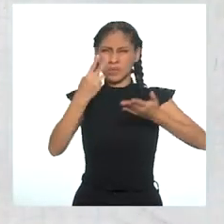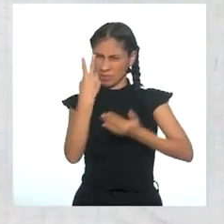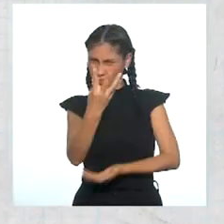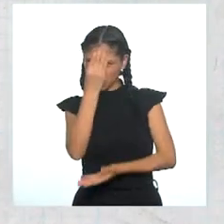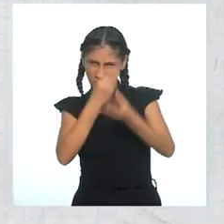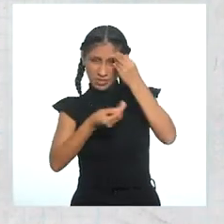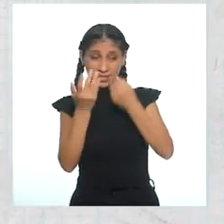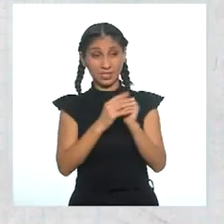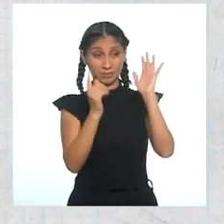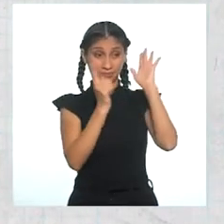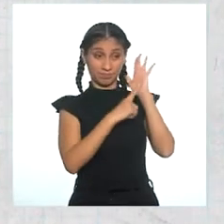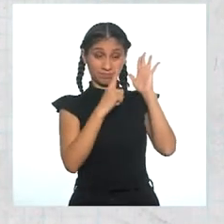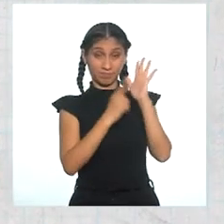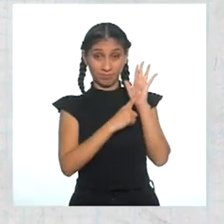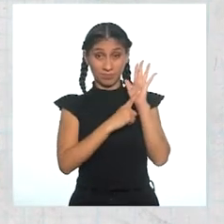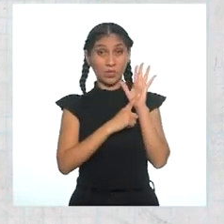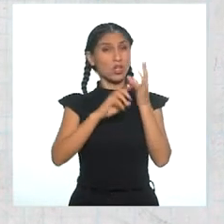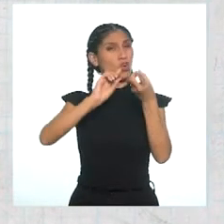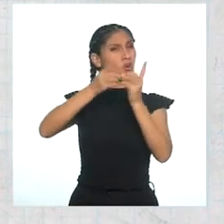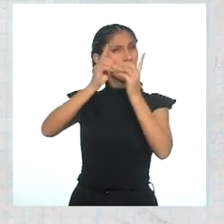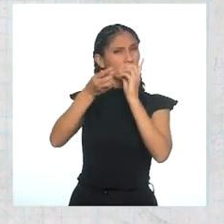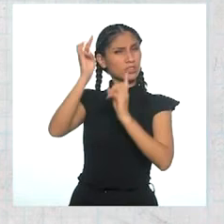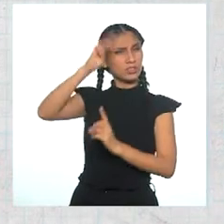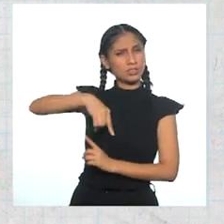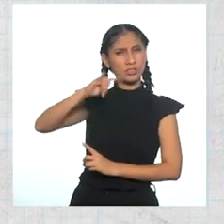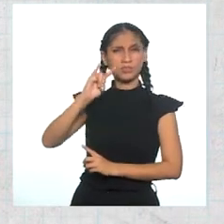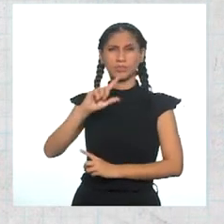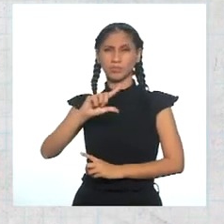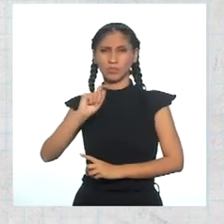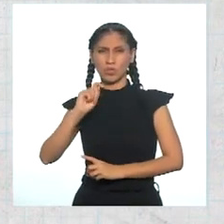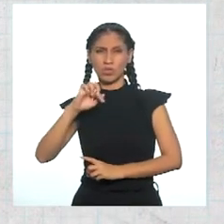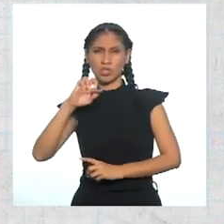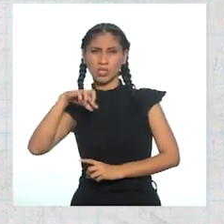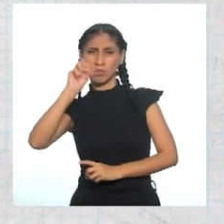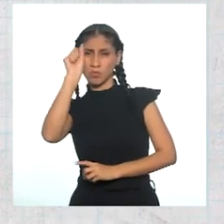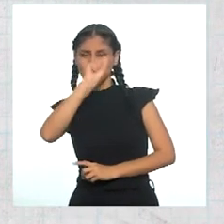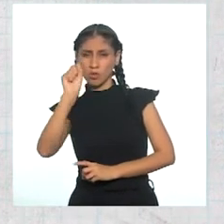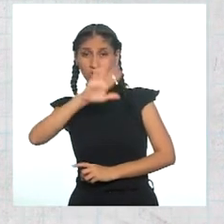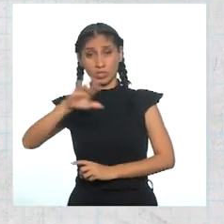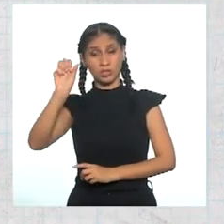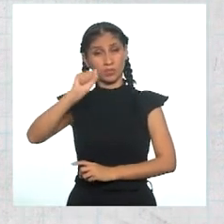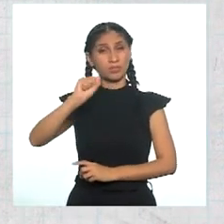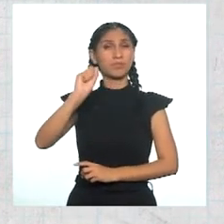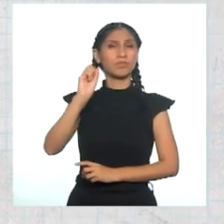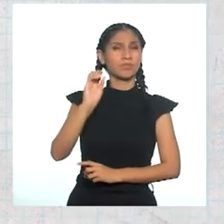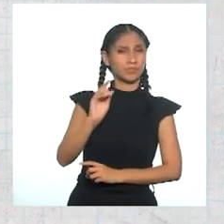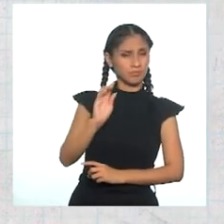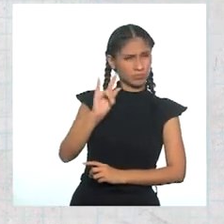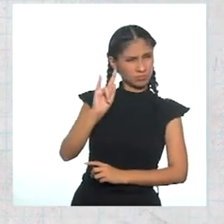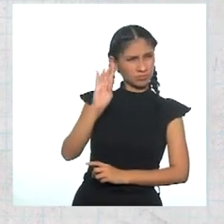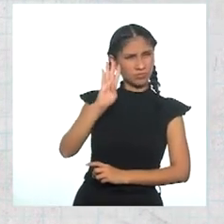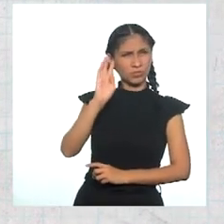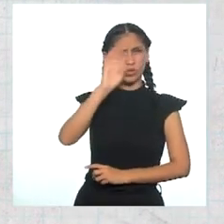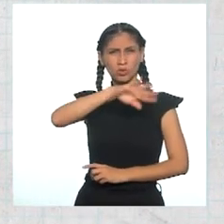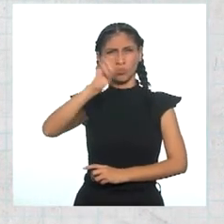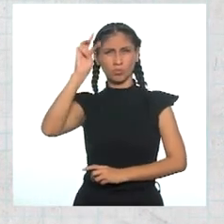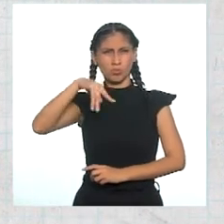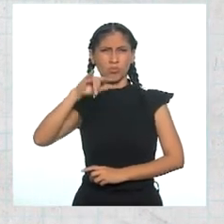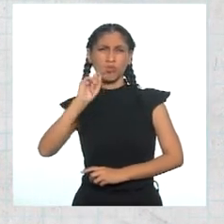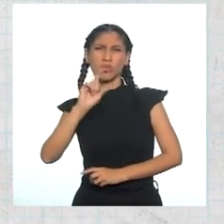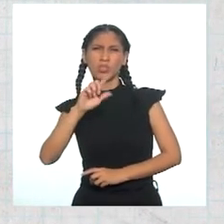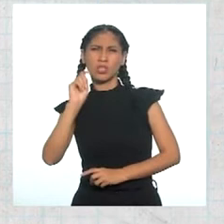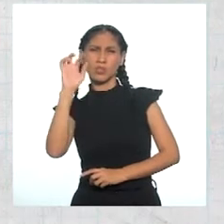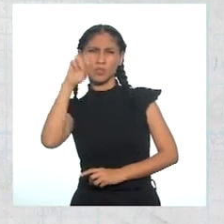¿Cómo realizamos conversiones de múltiplos y submúltiplos? Y la primera situación que nos envió la profesora es la